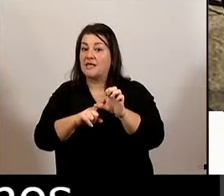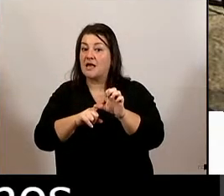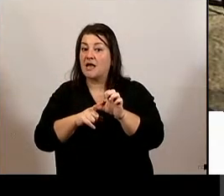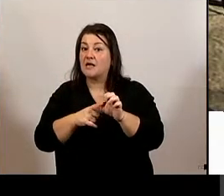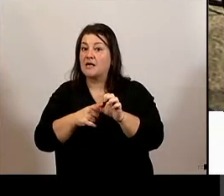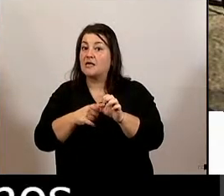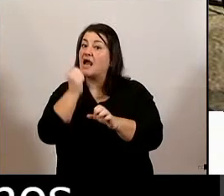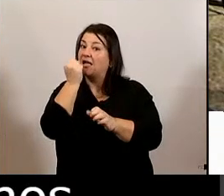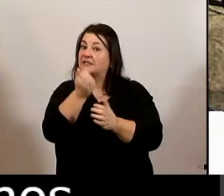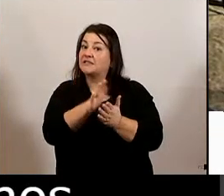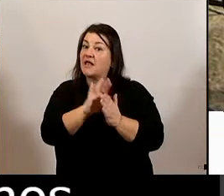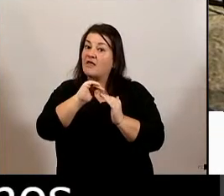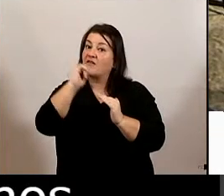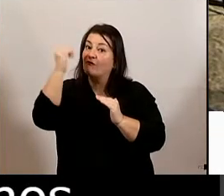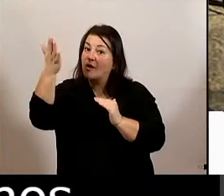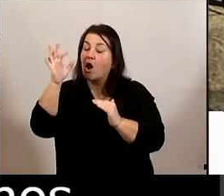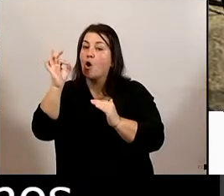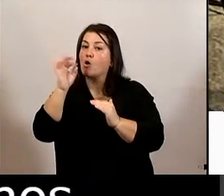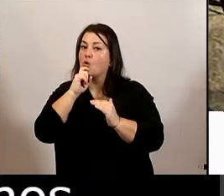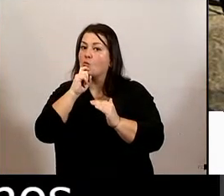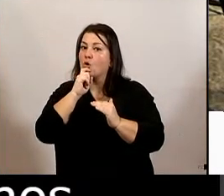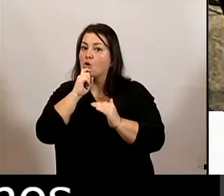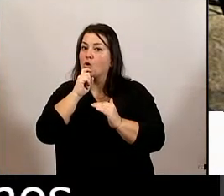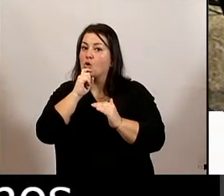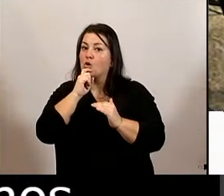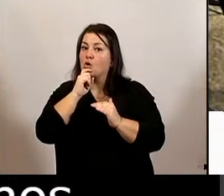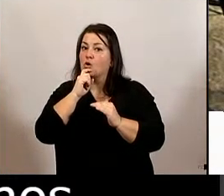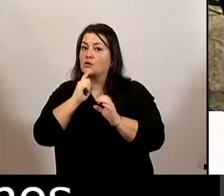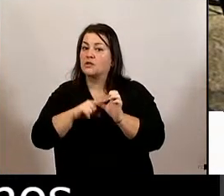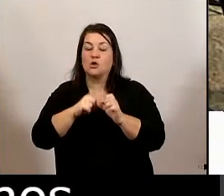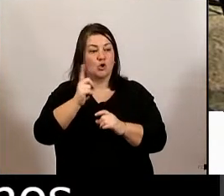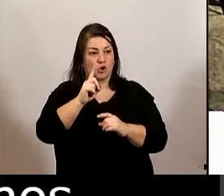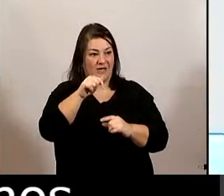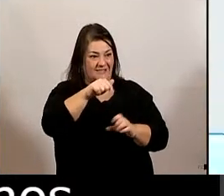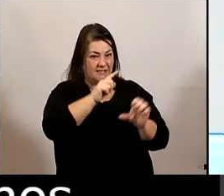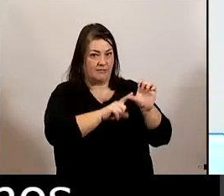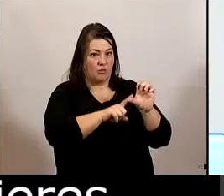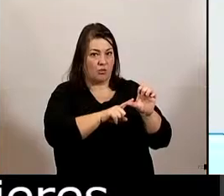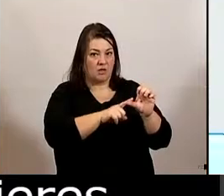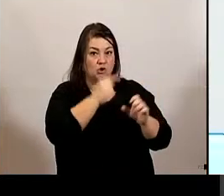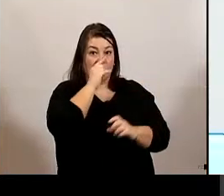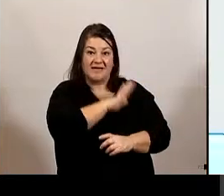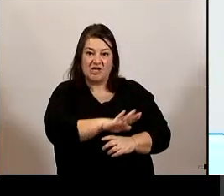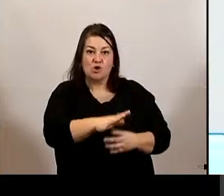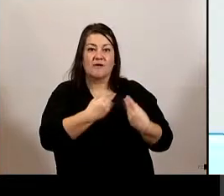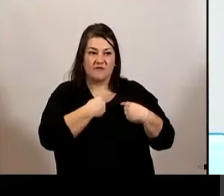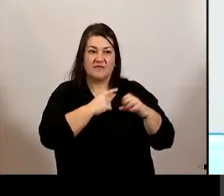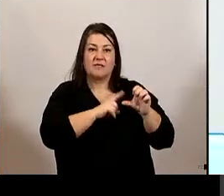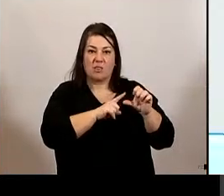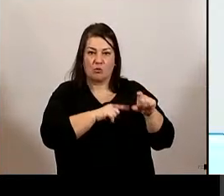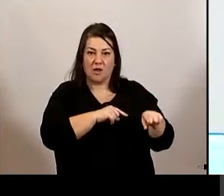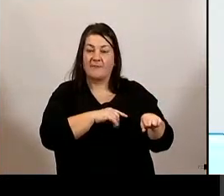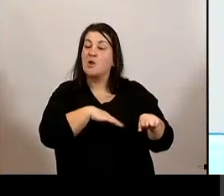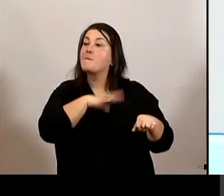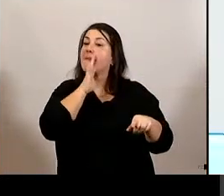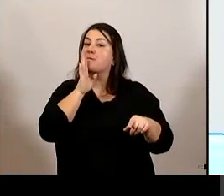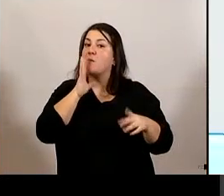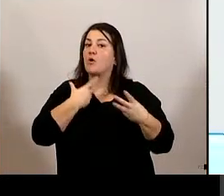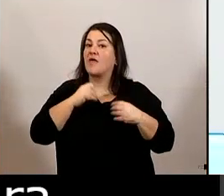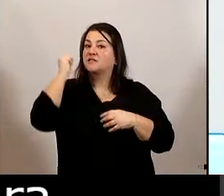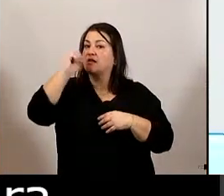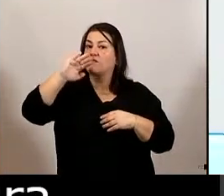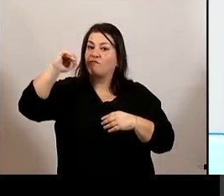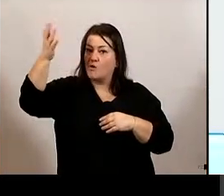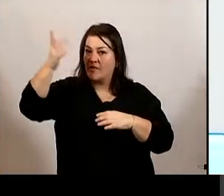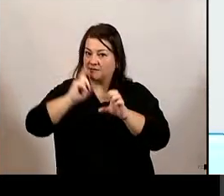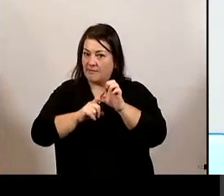sido asesinadas fuera o que tenían conexión con Extremadura? En Extremadura. Estos son niños que están en Extremadura. Pero que sus madres han podido ser asesinadas fuera